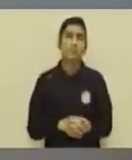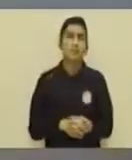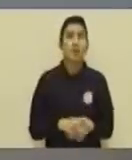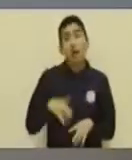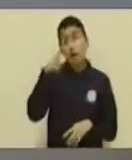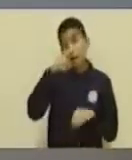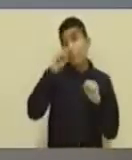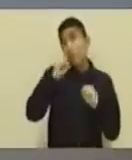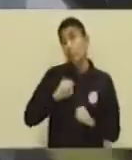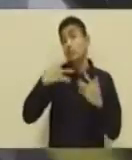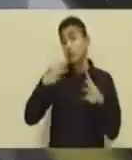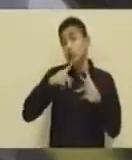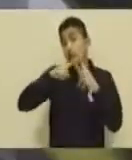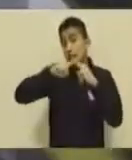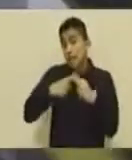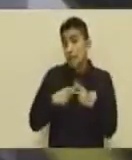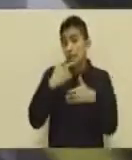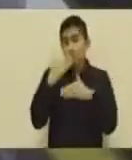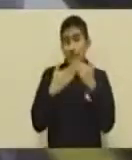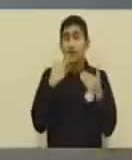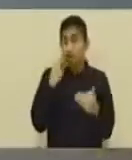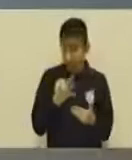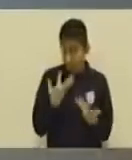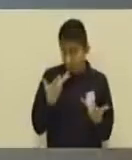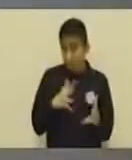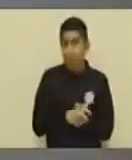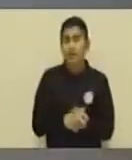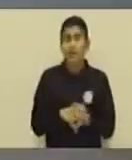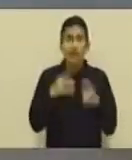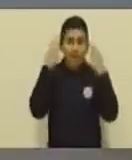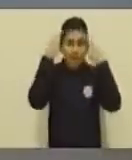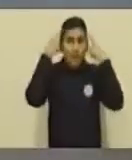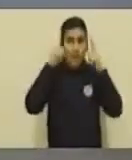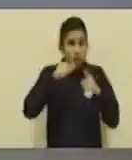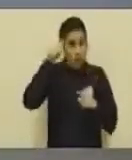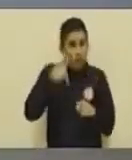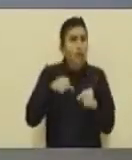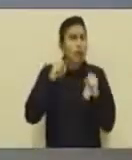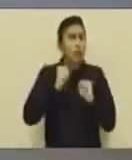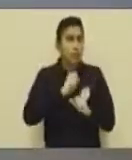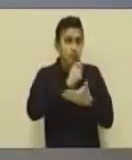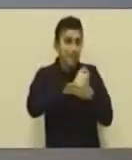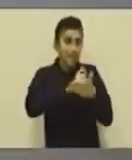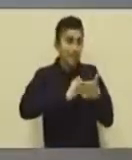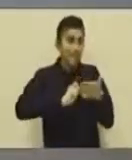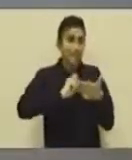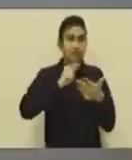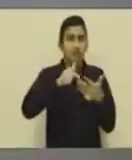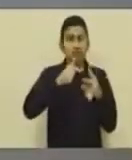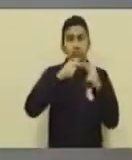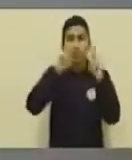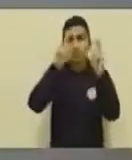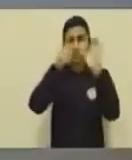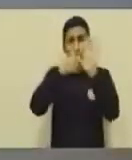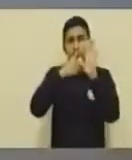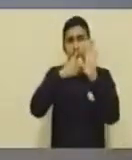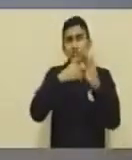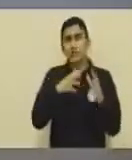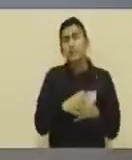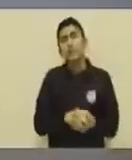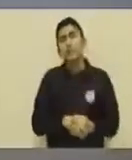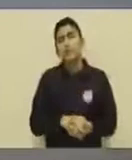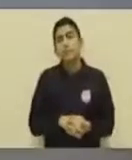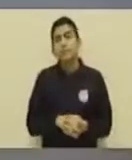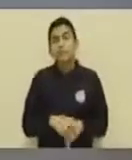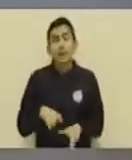O sea, partiendo de ahí podemos ir estructurando todo, ¿verdad? Entonces, de acuerdo a esto, pues vamos a escribir acá la configuración electrónica del átomo